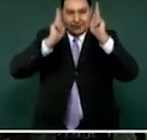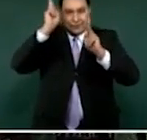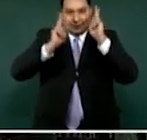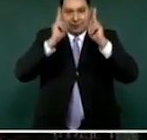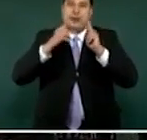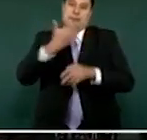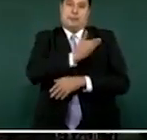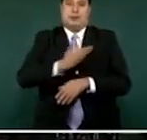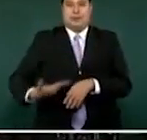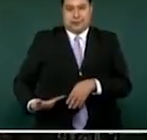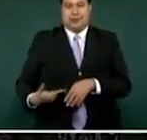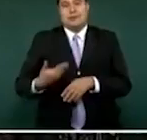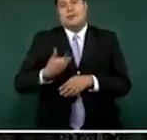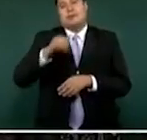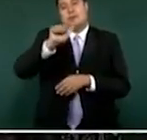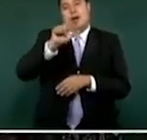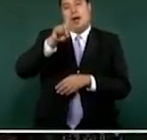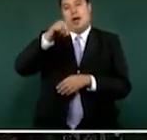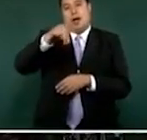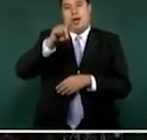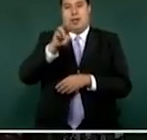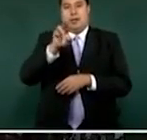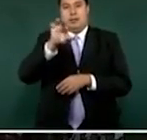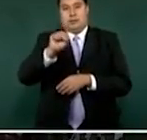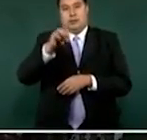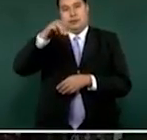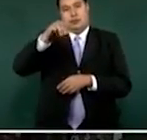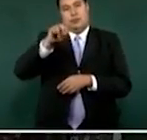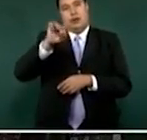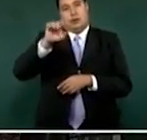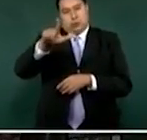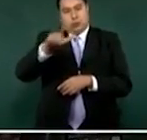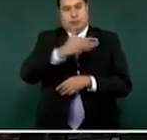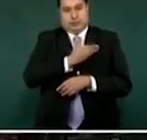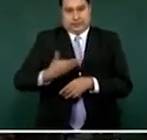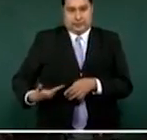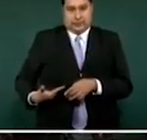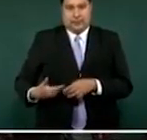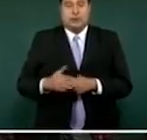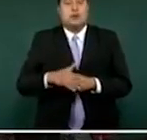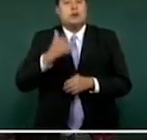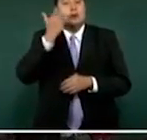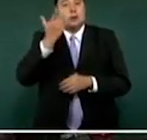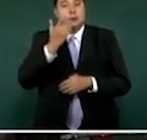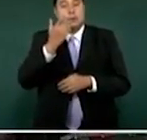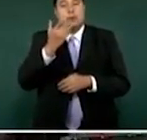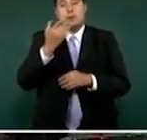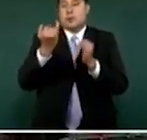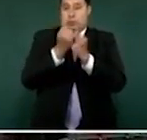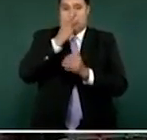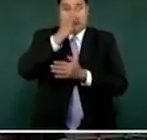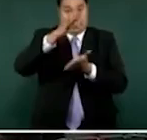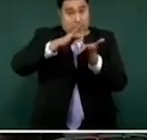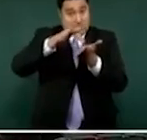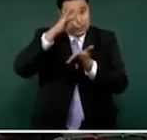del señor presidente de la República, Andrés Manuel López Obrador. Y también agradecer nosotros el